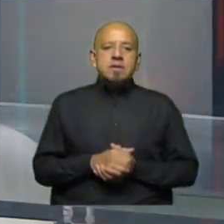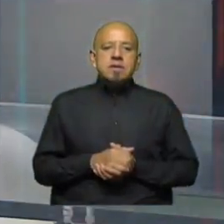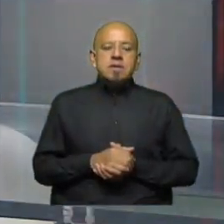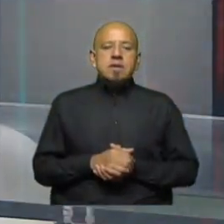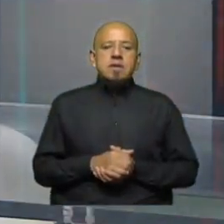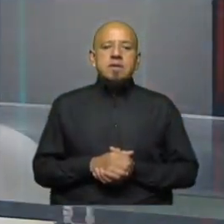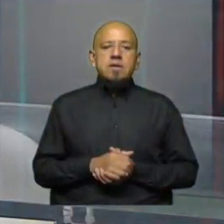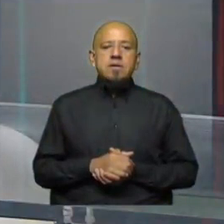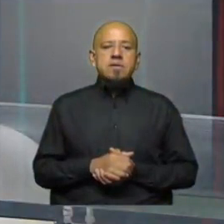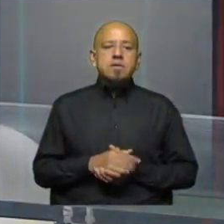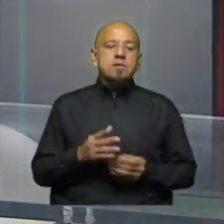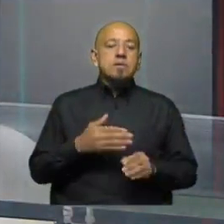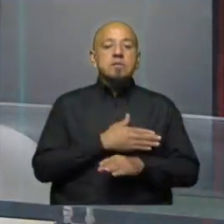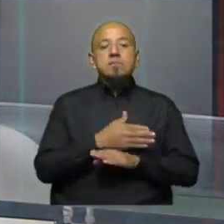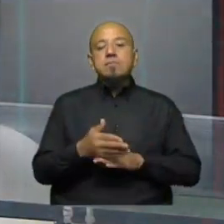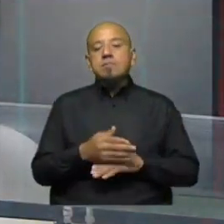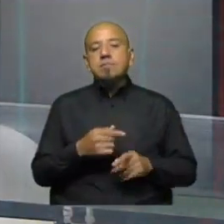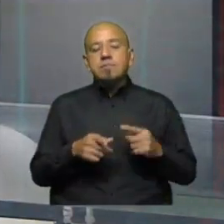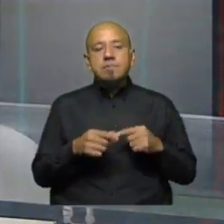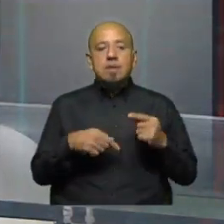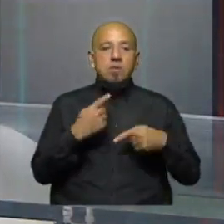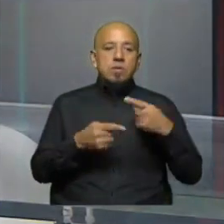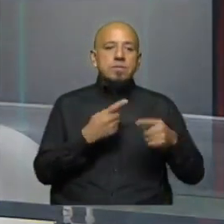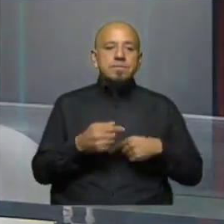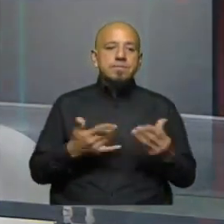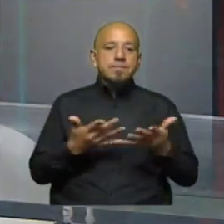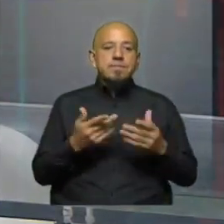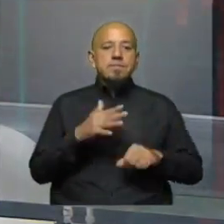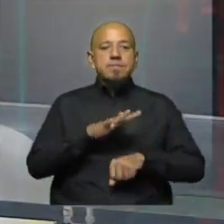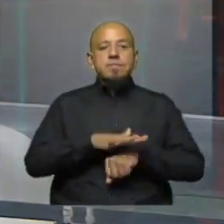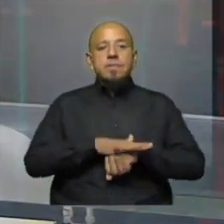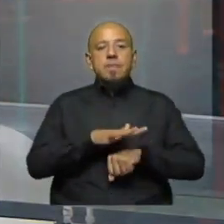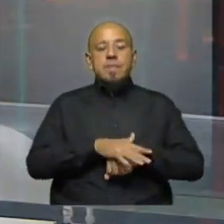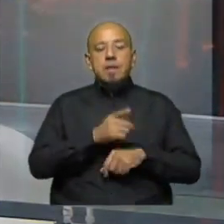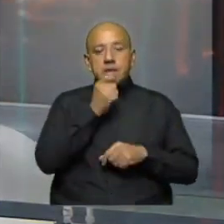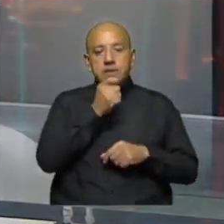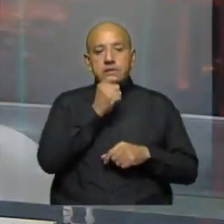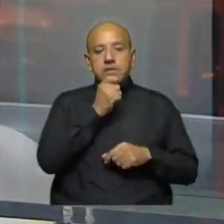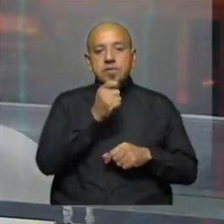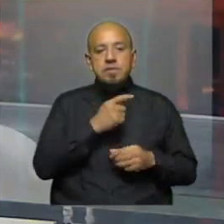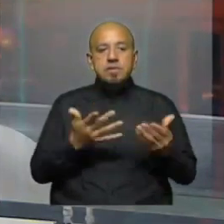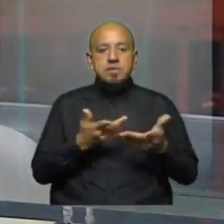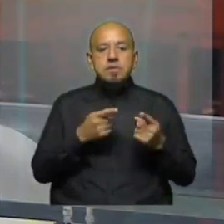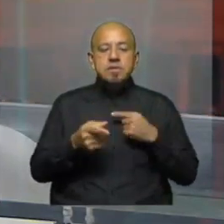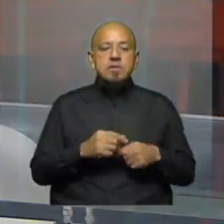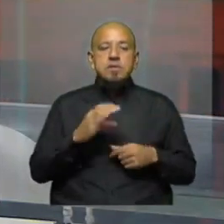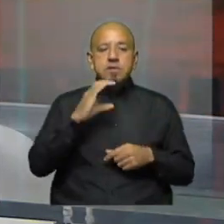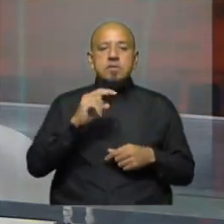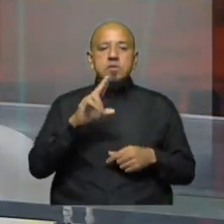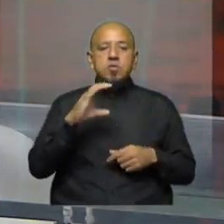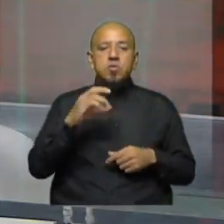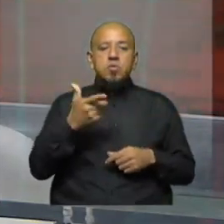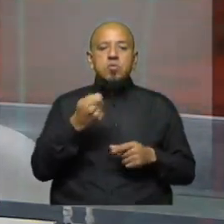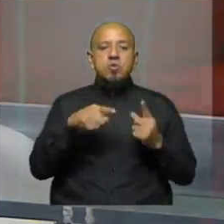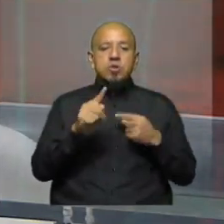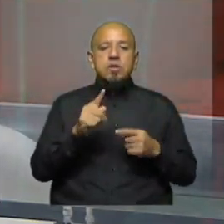que seguramente hasta dentro de unas horas todavía continúe. Y ahora sí llegó el momento de la entrevista, pero antes vamos a presentarla como corresponde, este nuevo segmento que